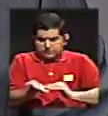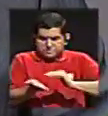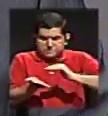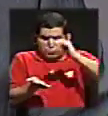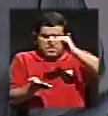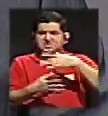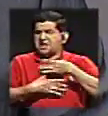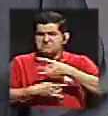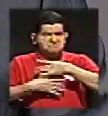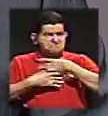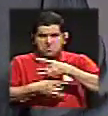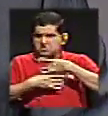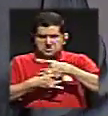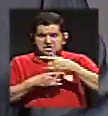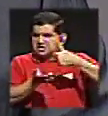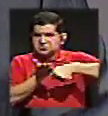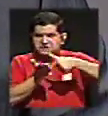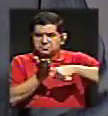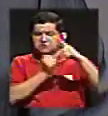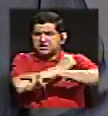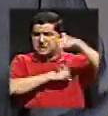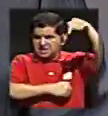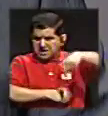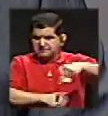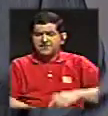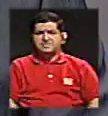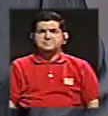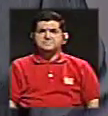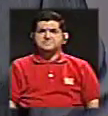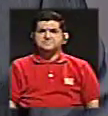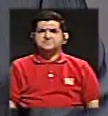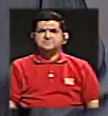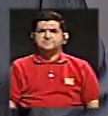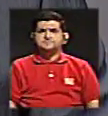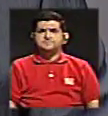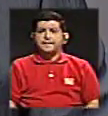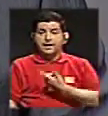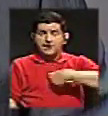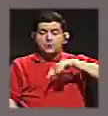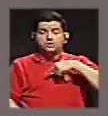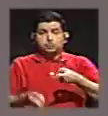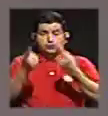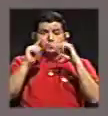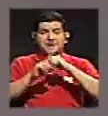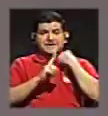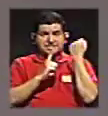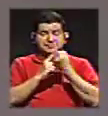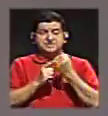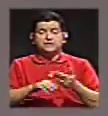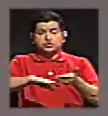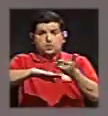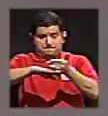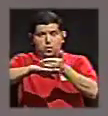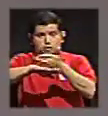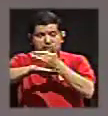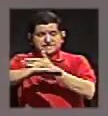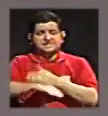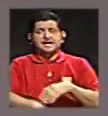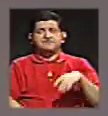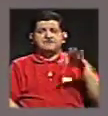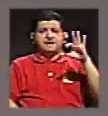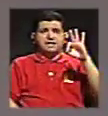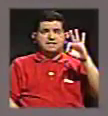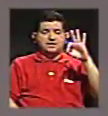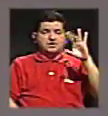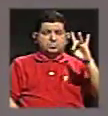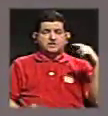abstencionismo en en el país en las votaciones veníamos de un abstencionismo que iba subiendo del 98 al